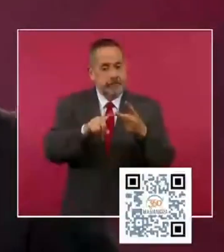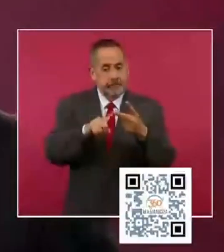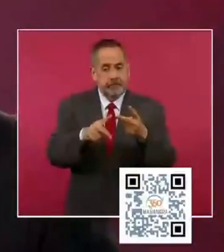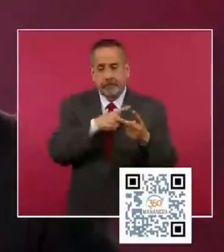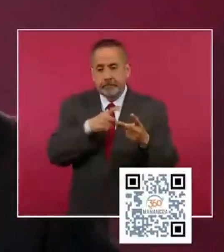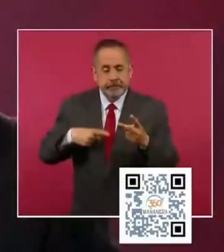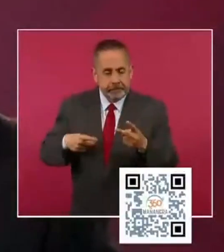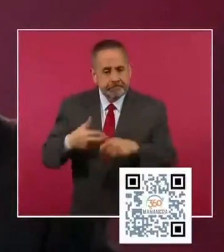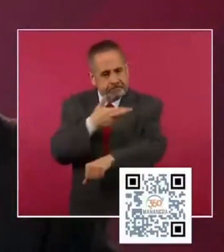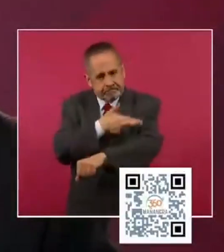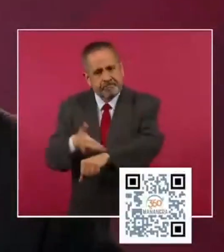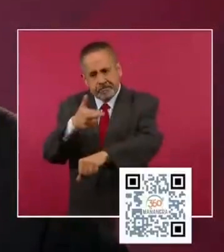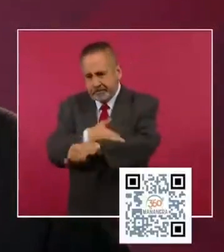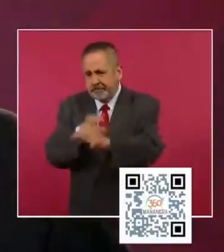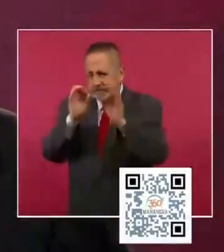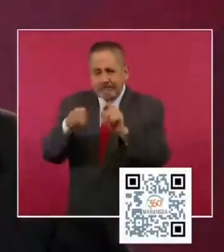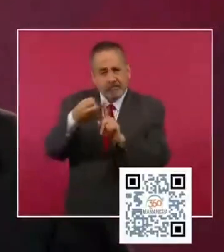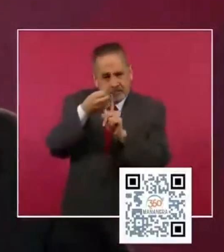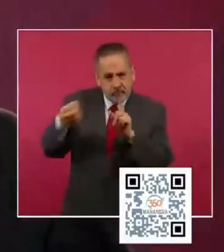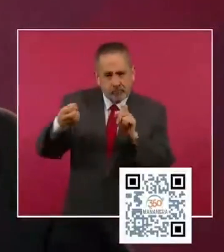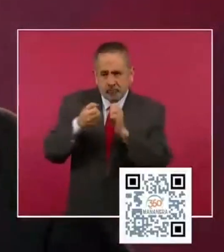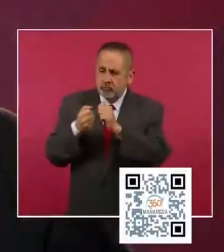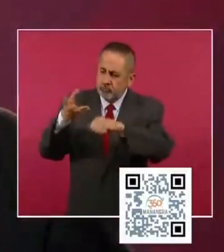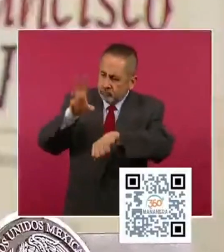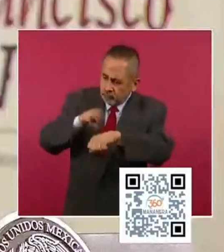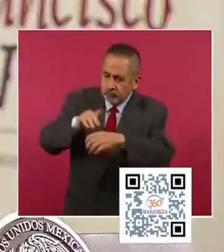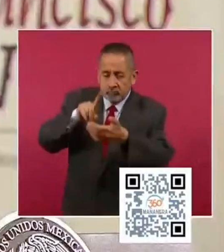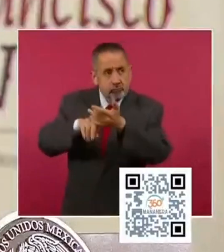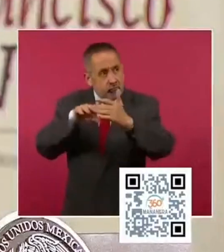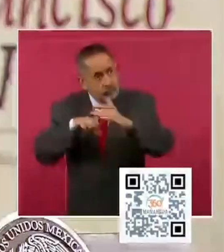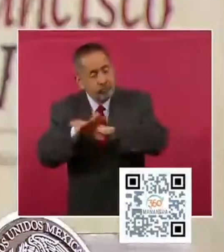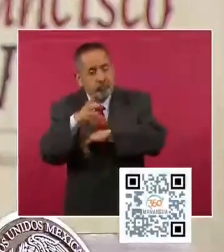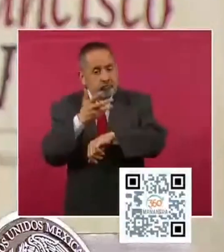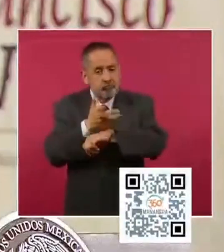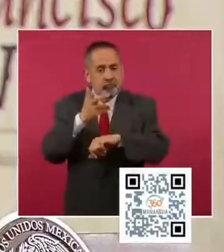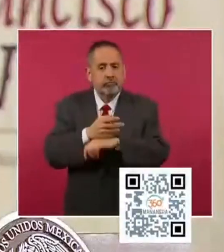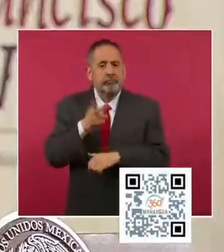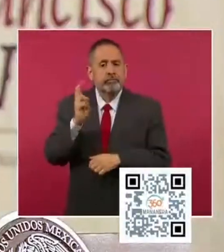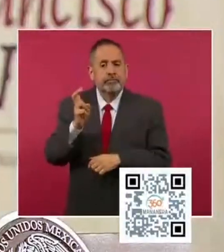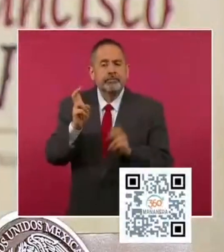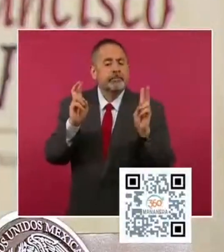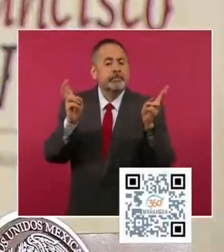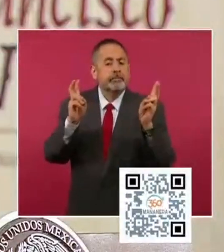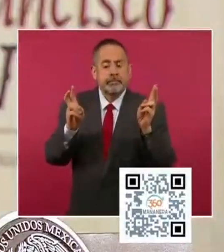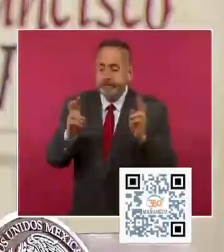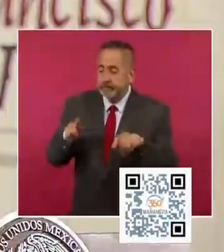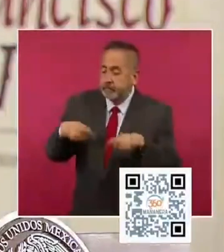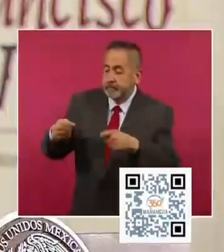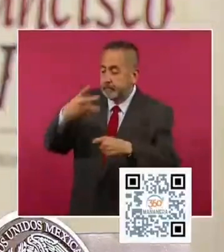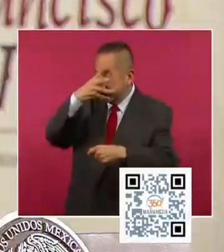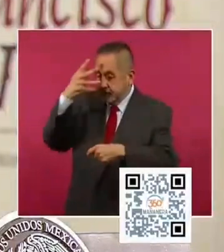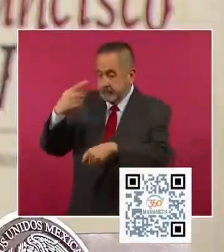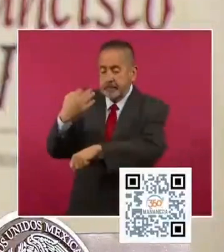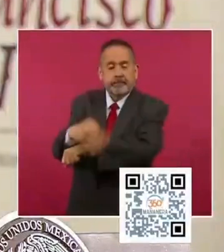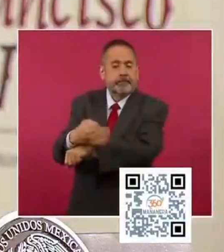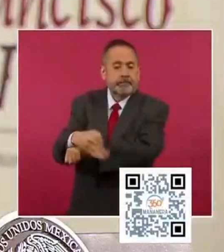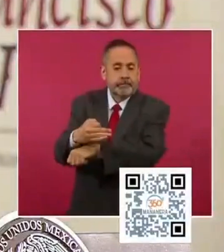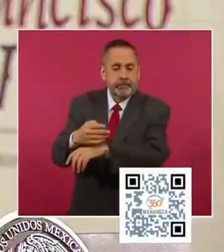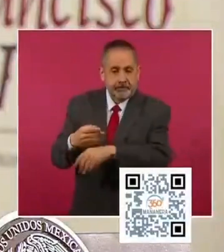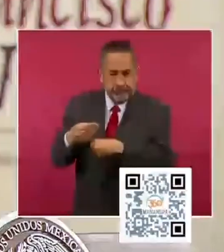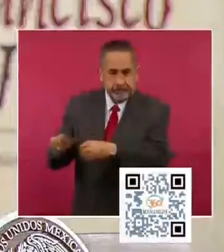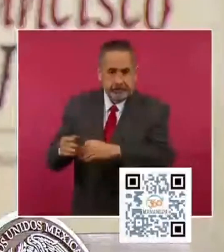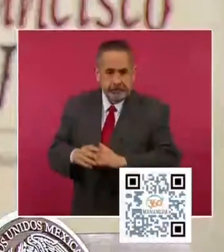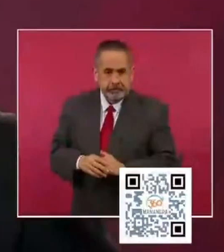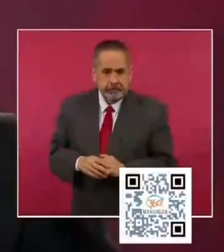en donde tú puedas ir a Estados Unidos a trabajar se llama movilidad laboral por primera vez dije